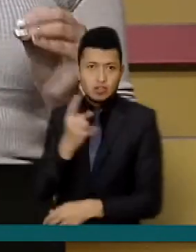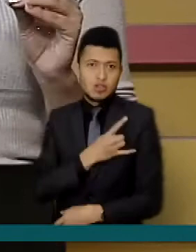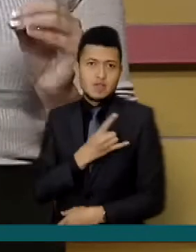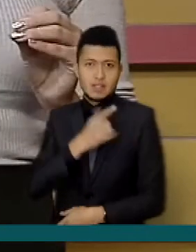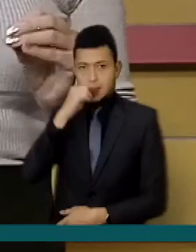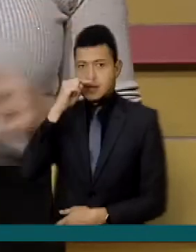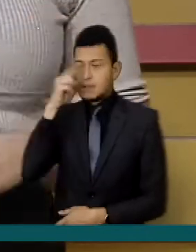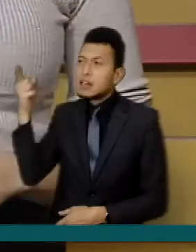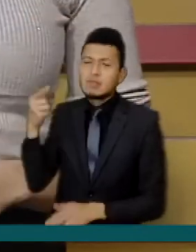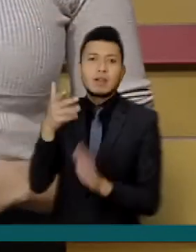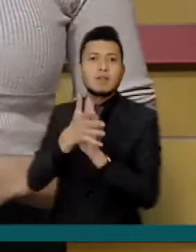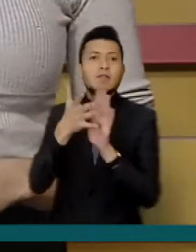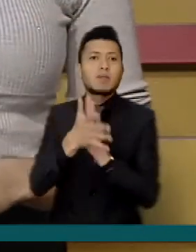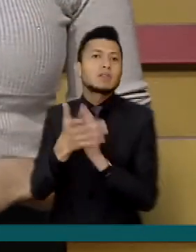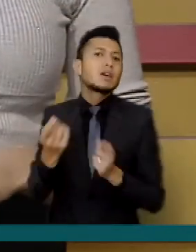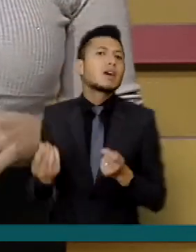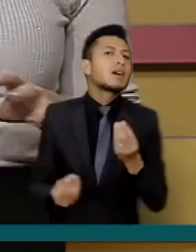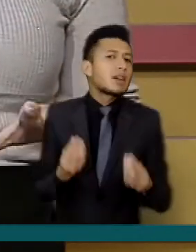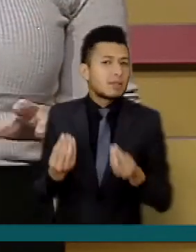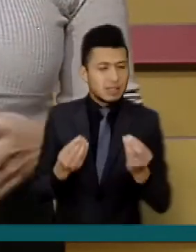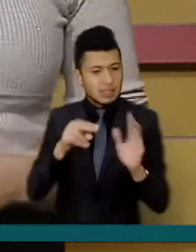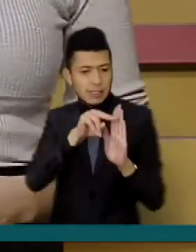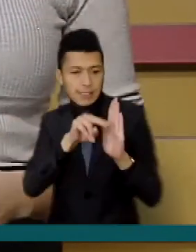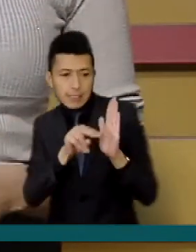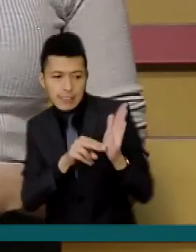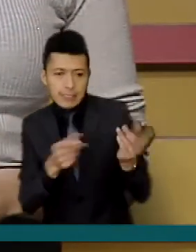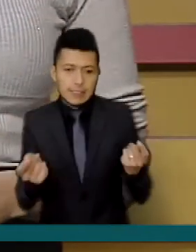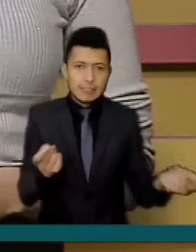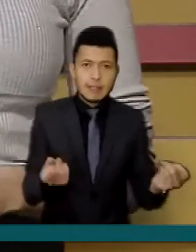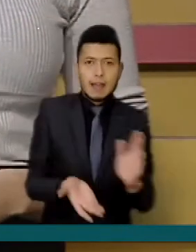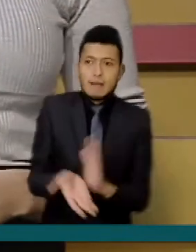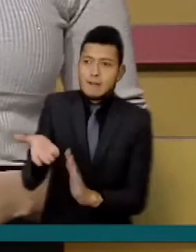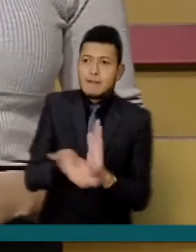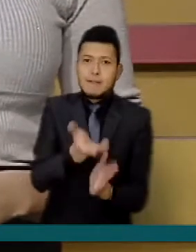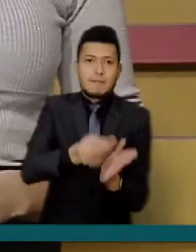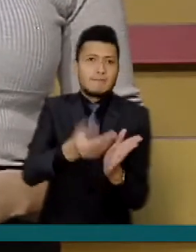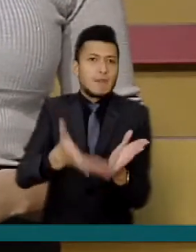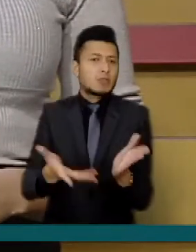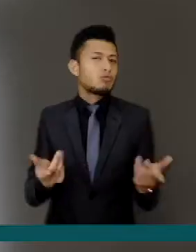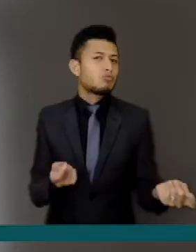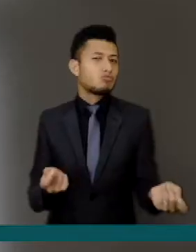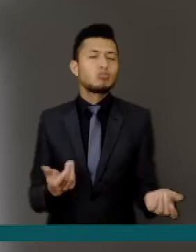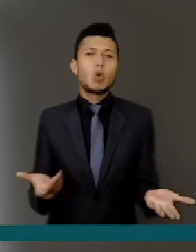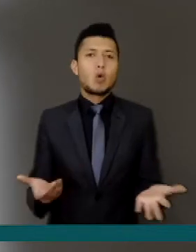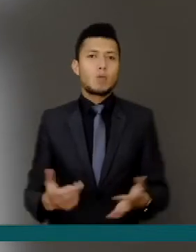desde allí nos van a contar algunas de las medidas que se toman para controlar la inflación.